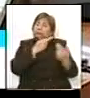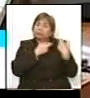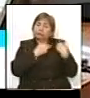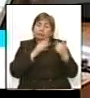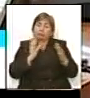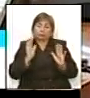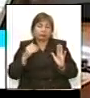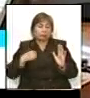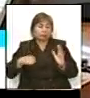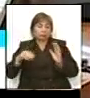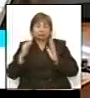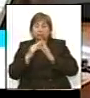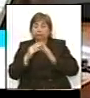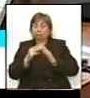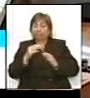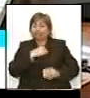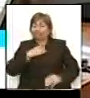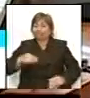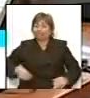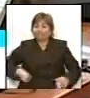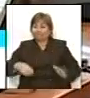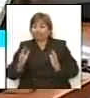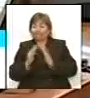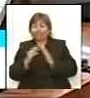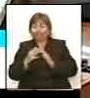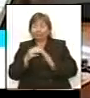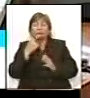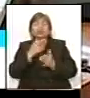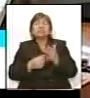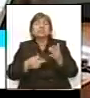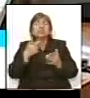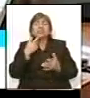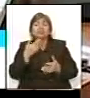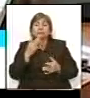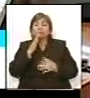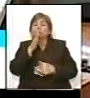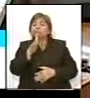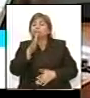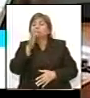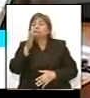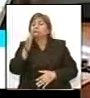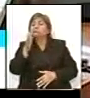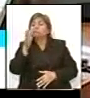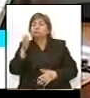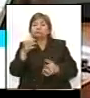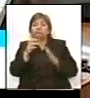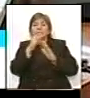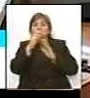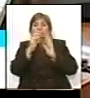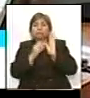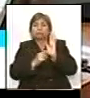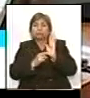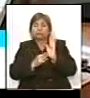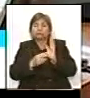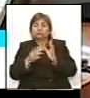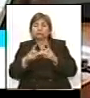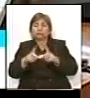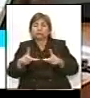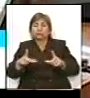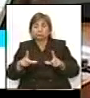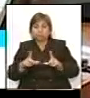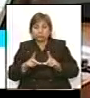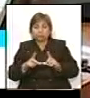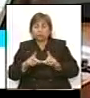el Ministerio de Vivienda, en el plan integral, ¿qué está haciendo? Está interviniendo en proyectos de alcance local, con